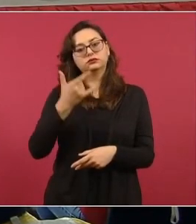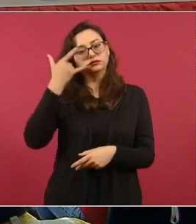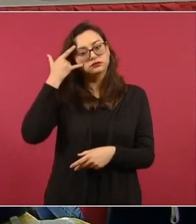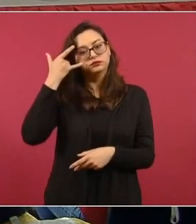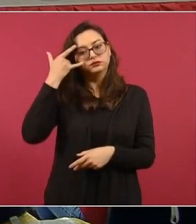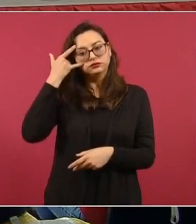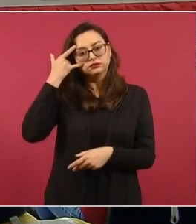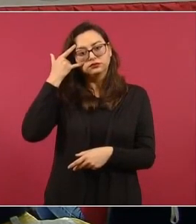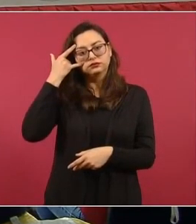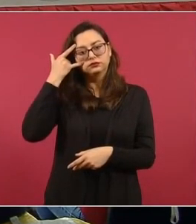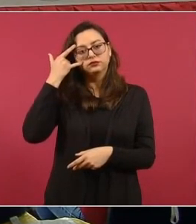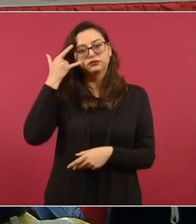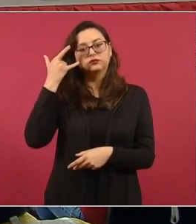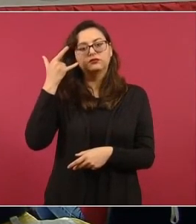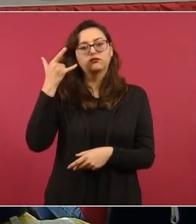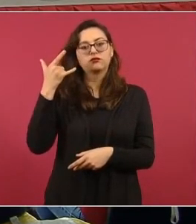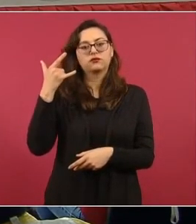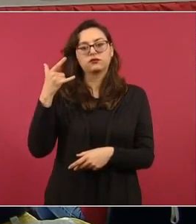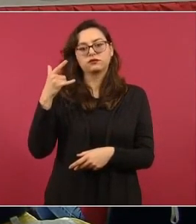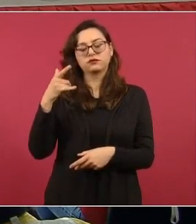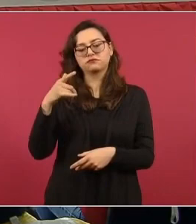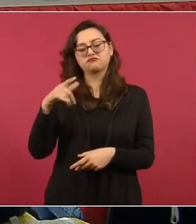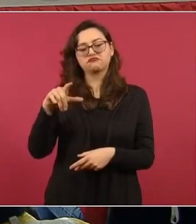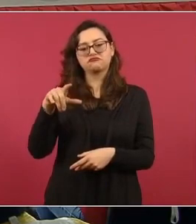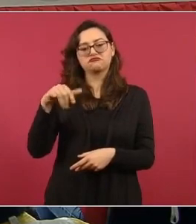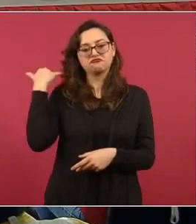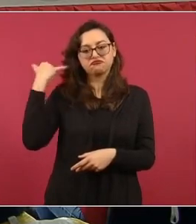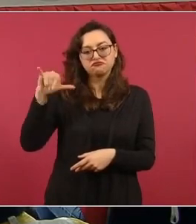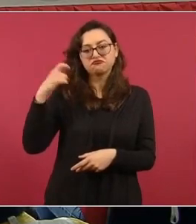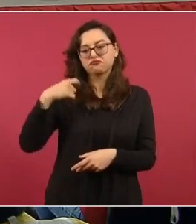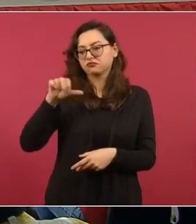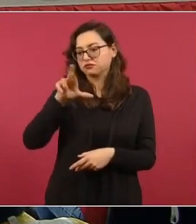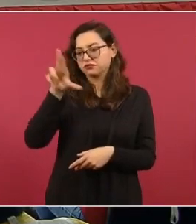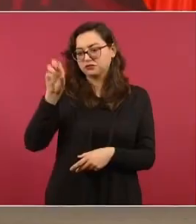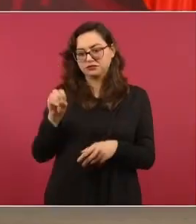Campeche y la península, así.